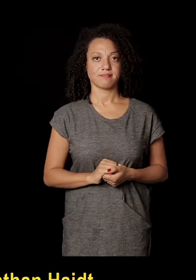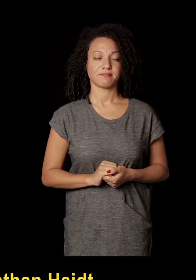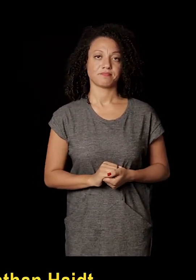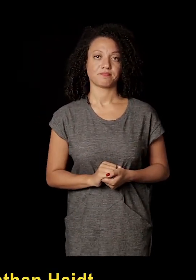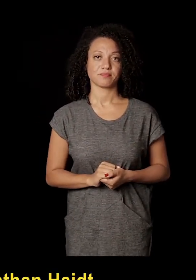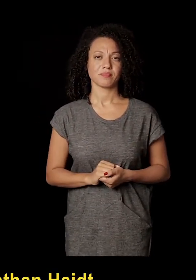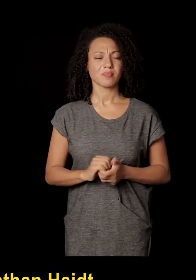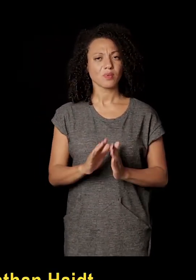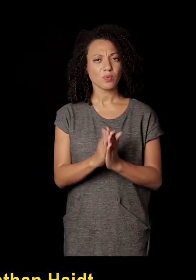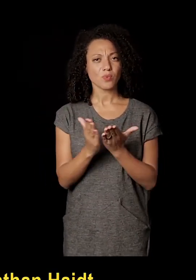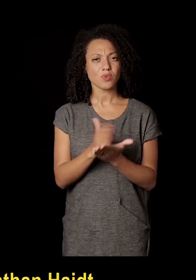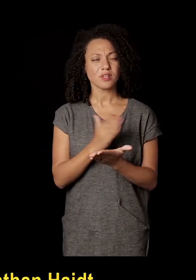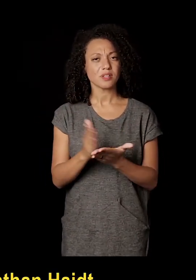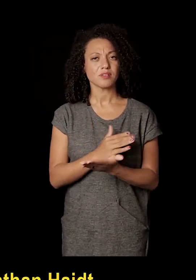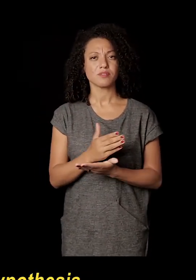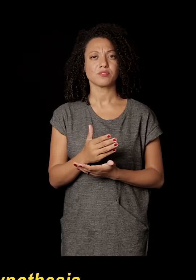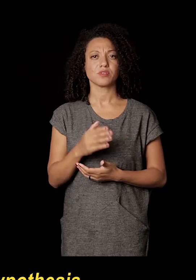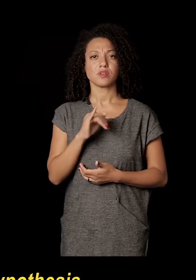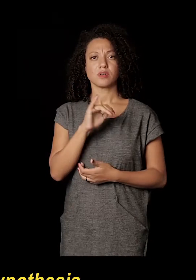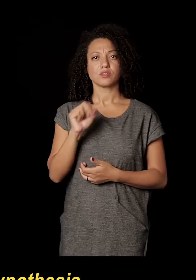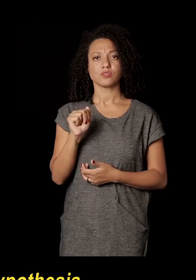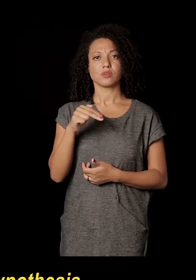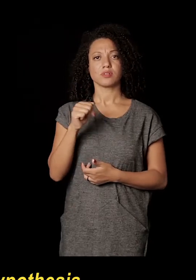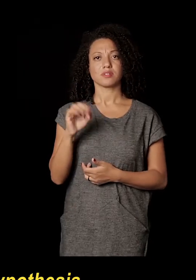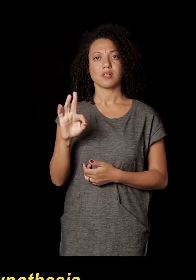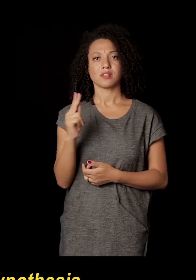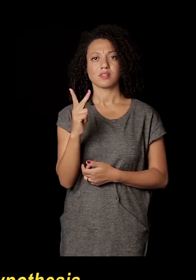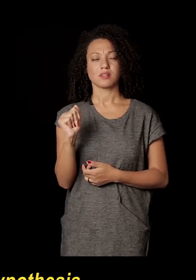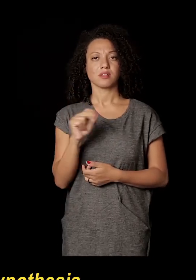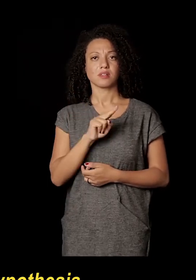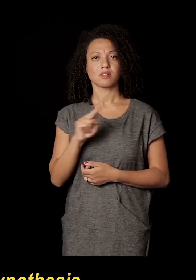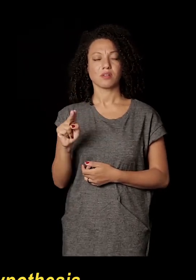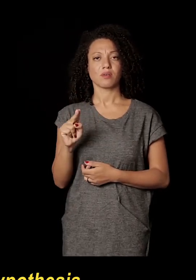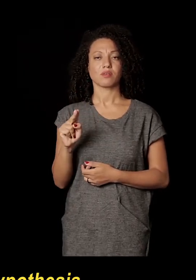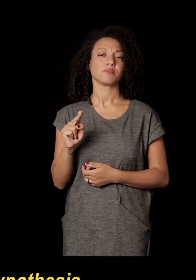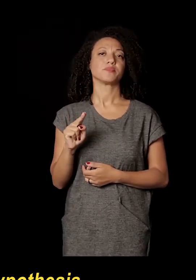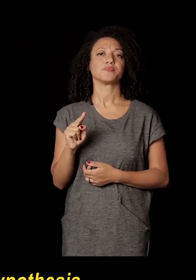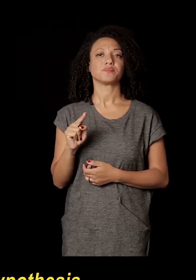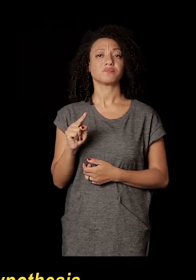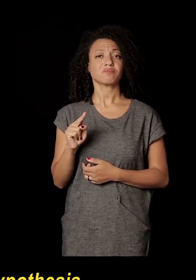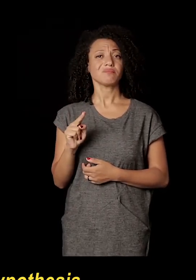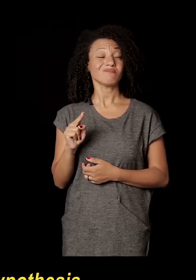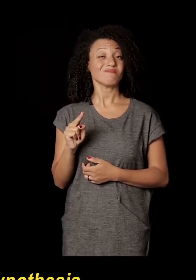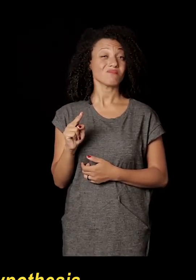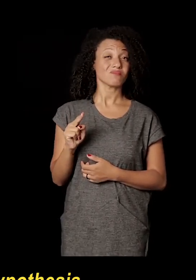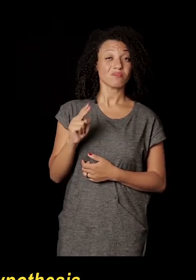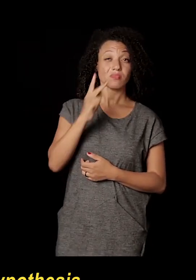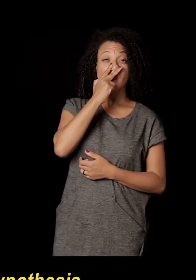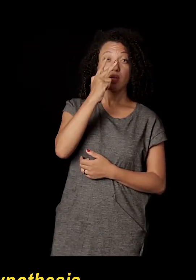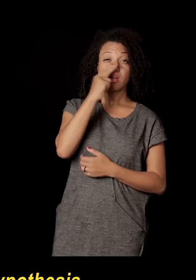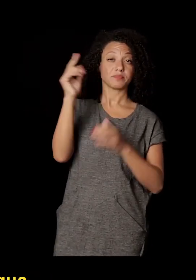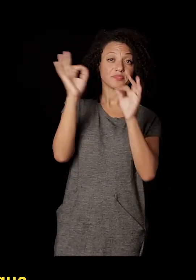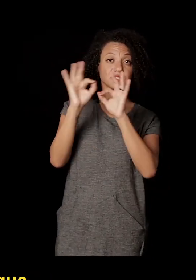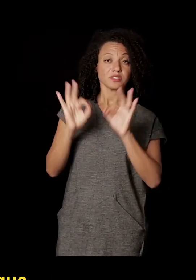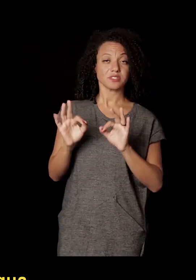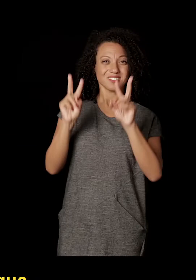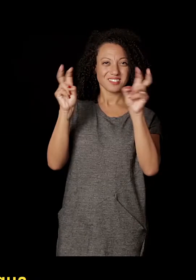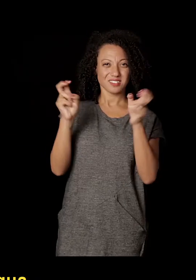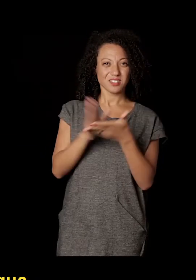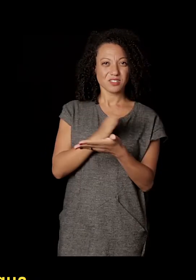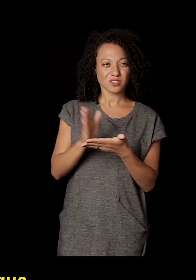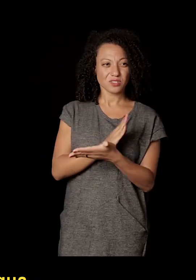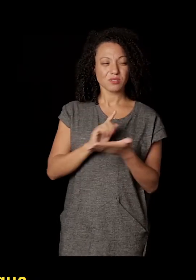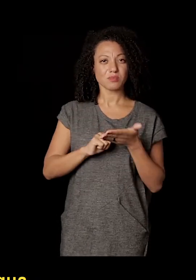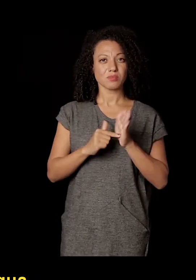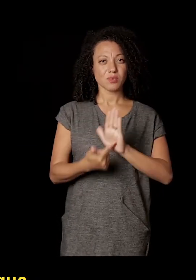Hay un libro maravilloso de Jonathan Haidt que se llama The Happiness Hypothesis, la hipótesis de la felicidad, que habla acerca del